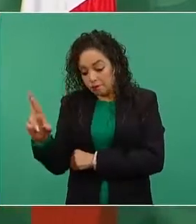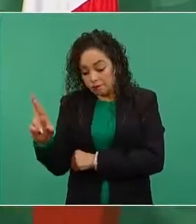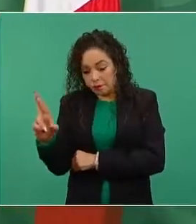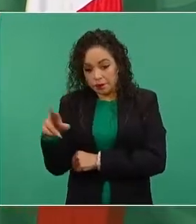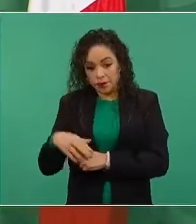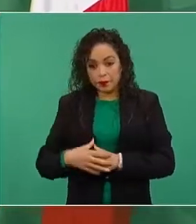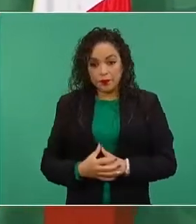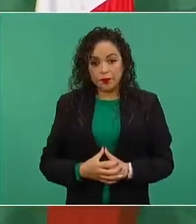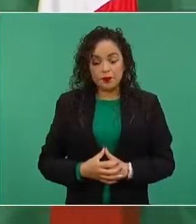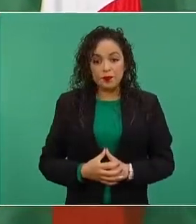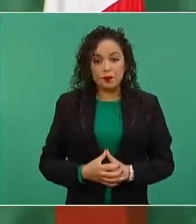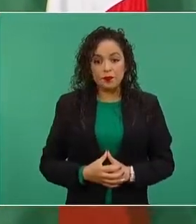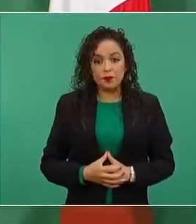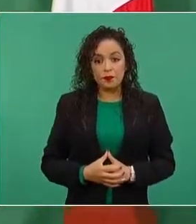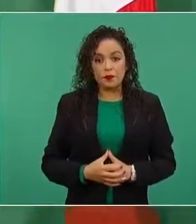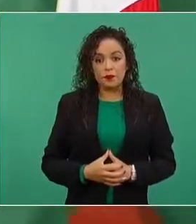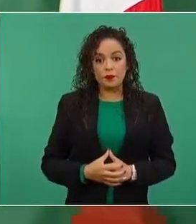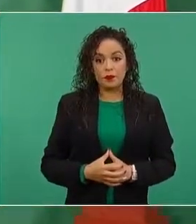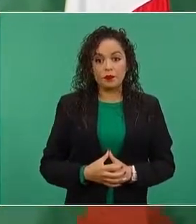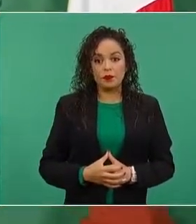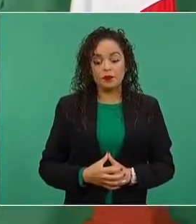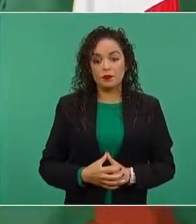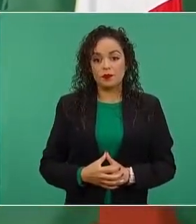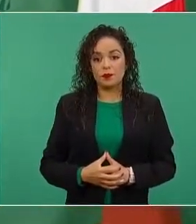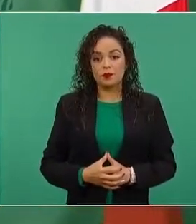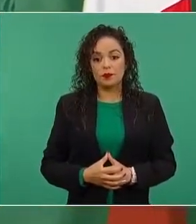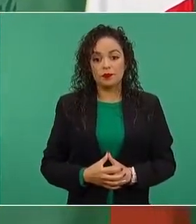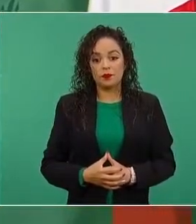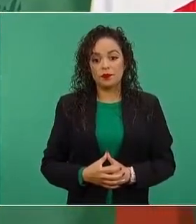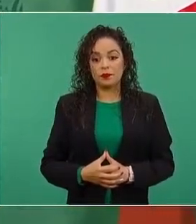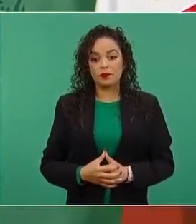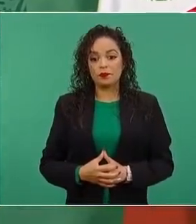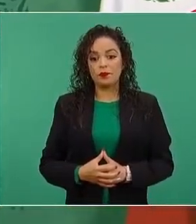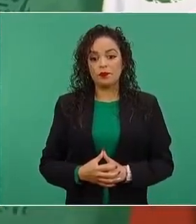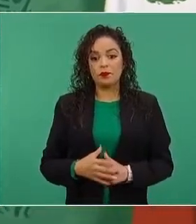de ese país.